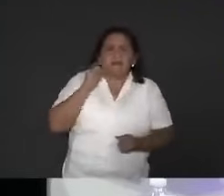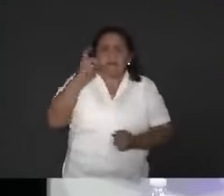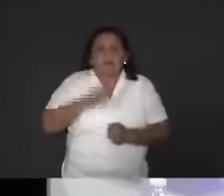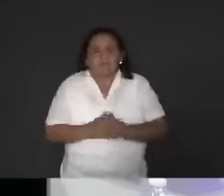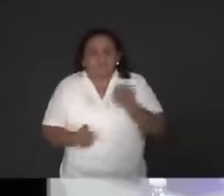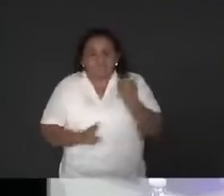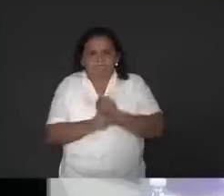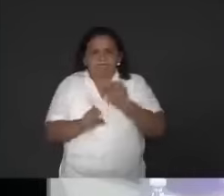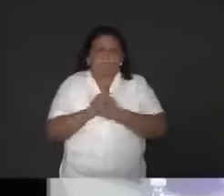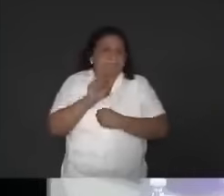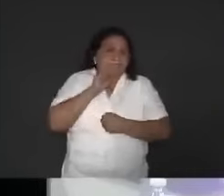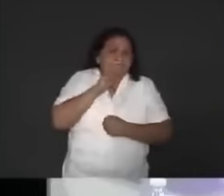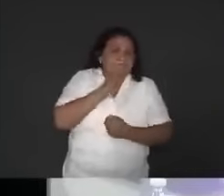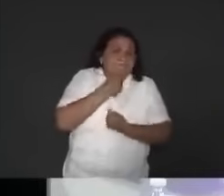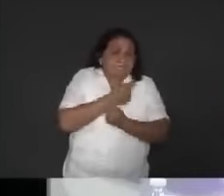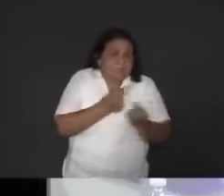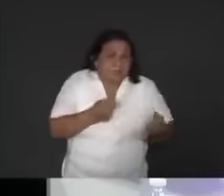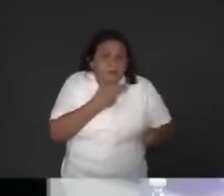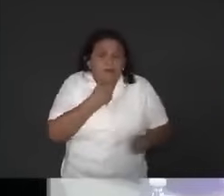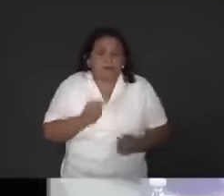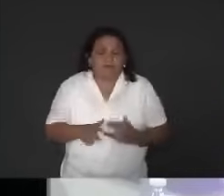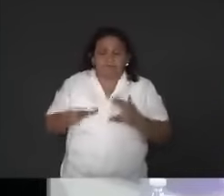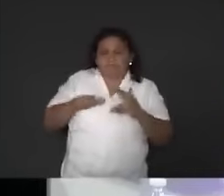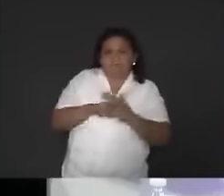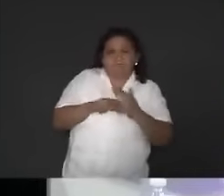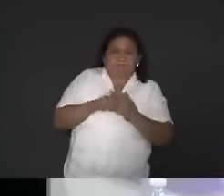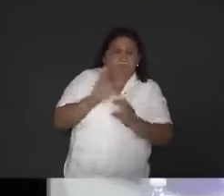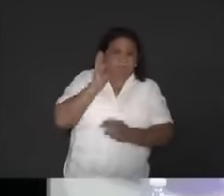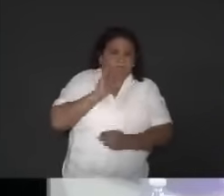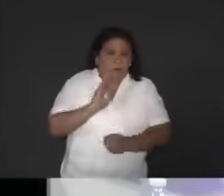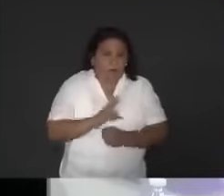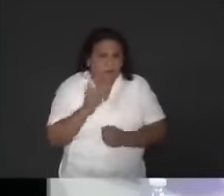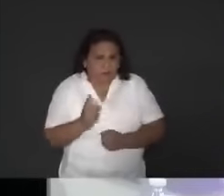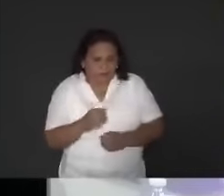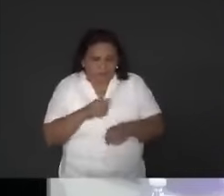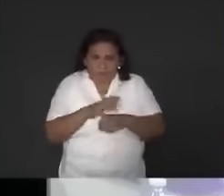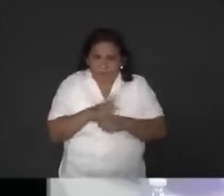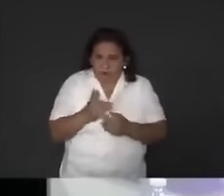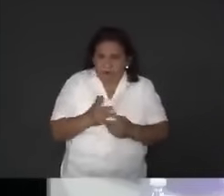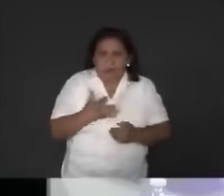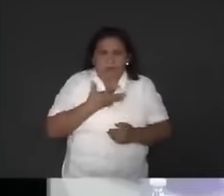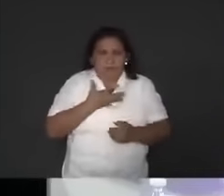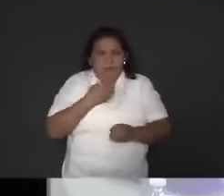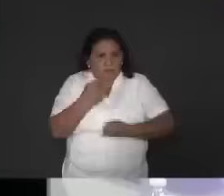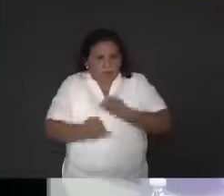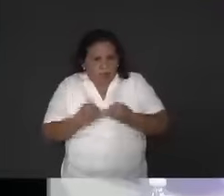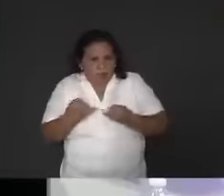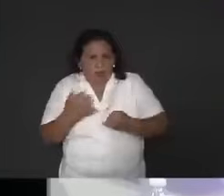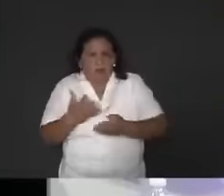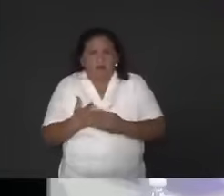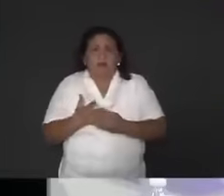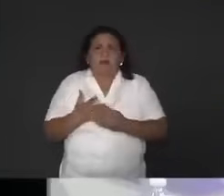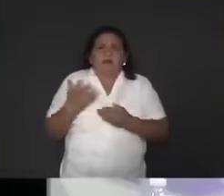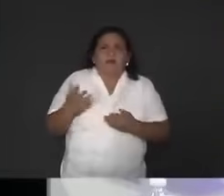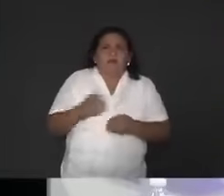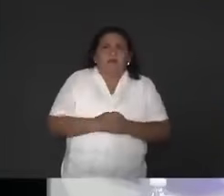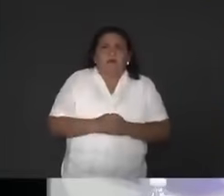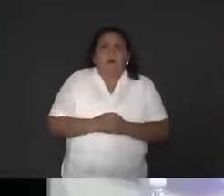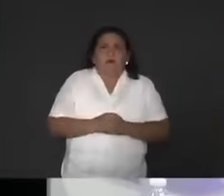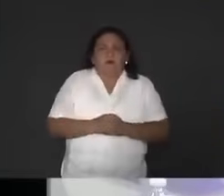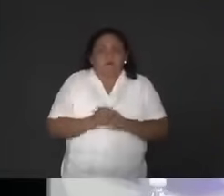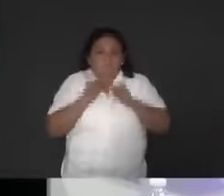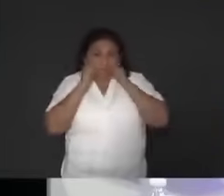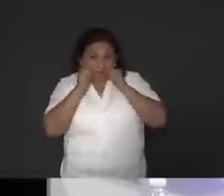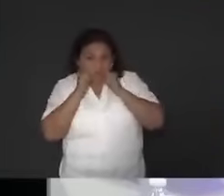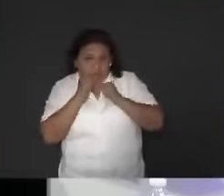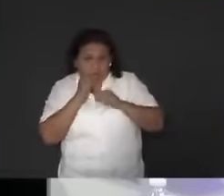sexual infantil y los feminicidios es una cifra alarmante. Tenemos que ir por menstruación digna, menopausia digna.